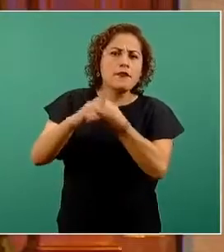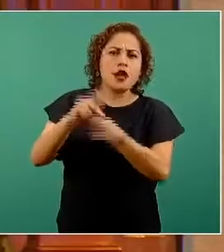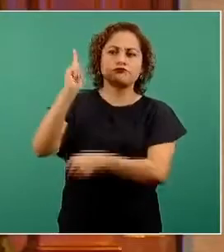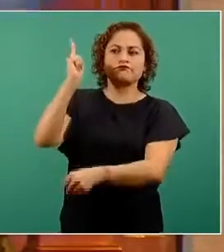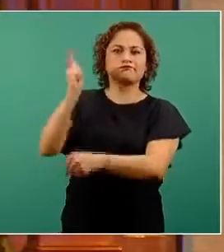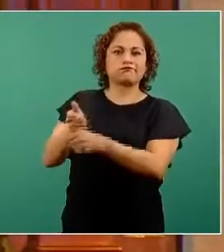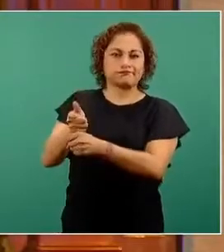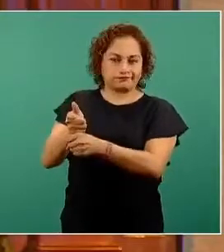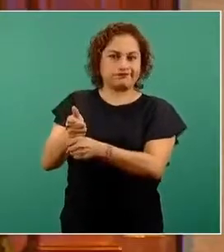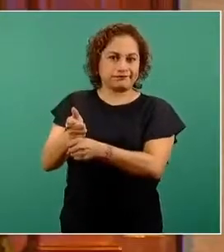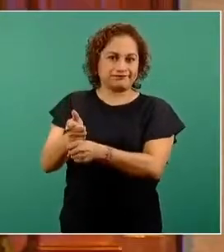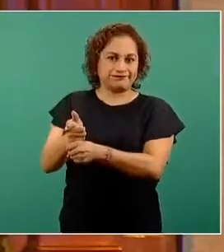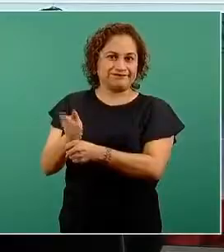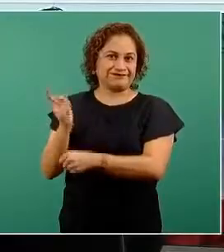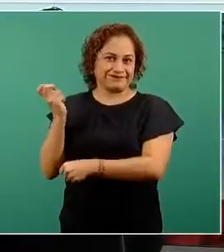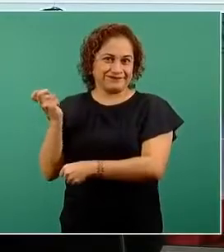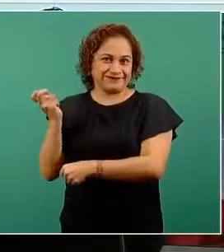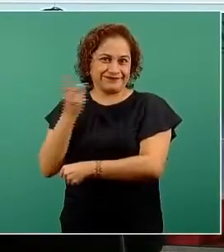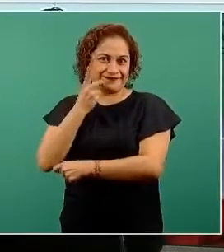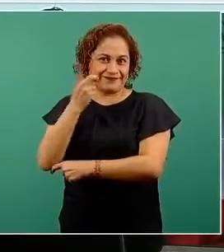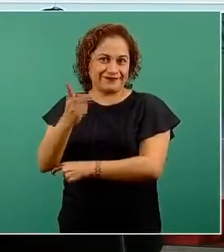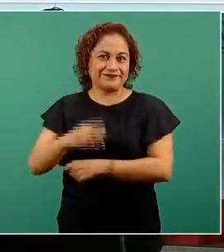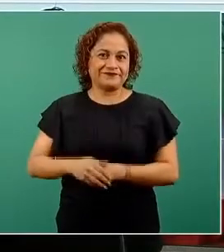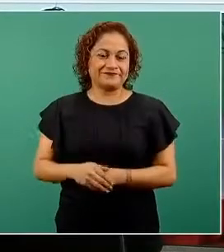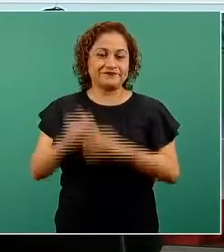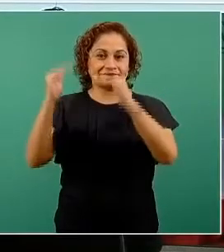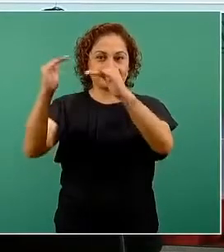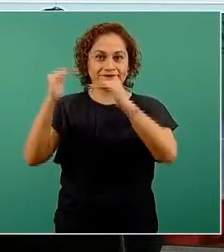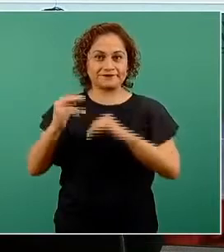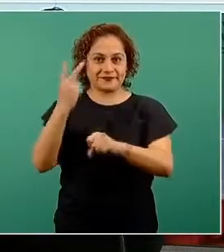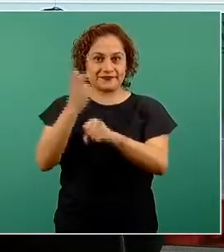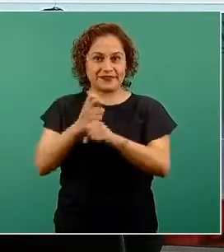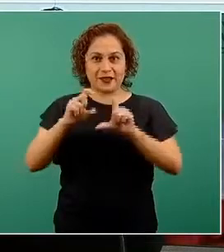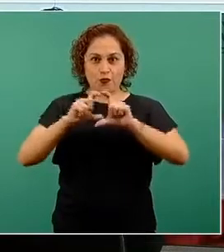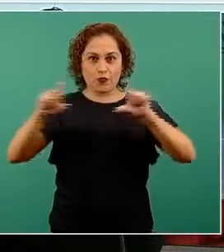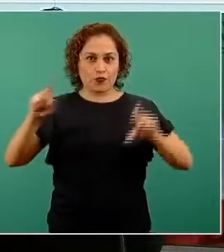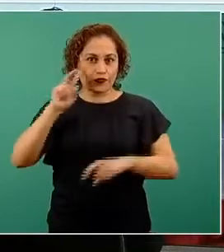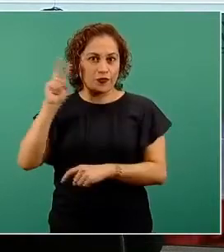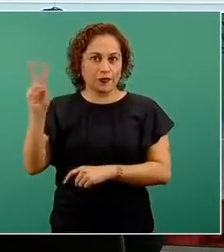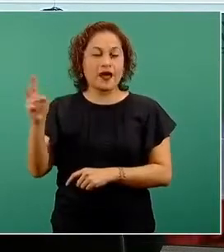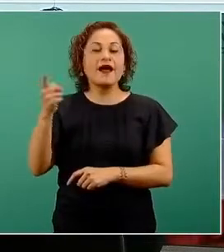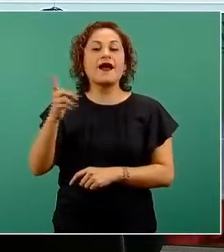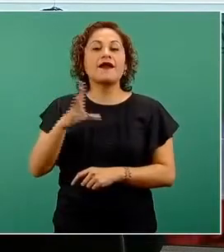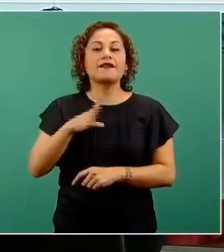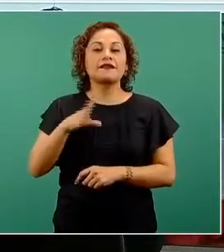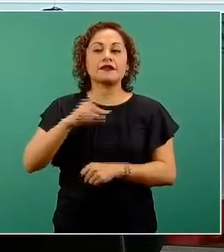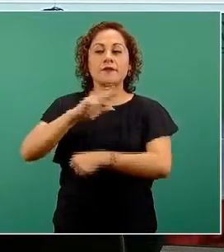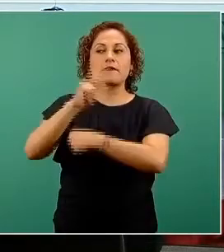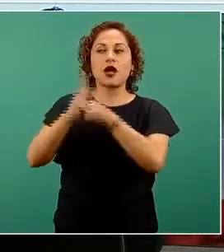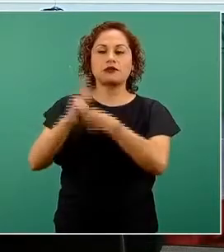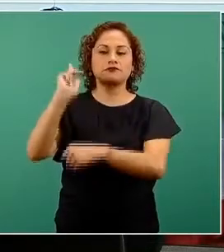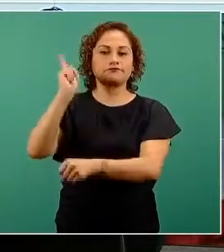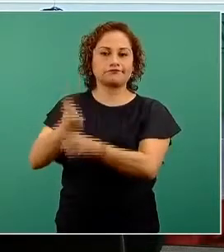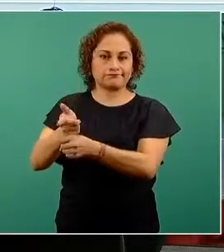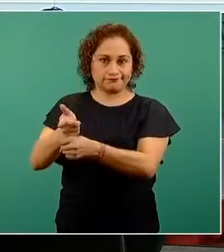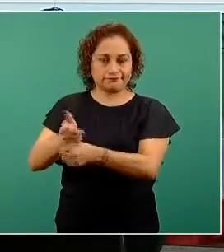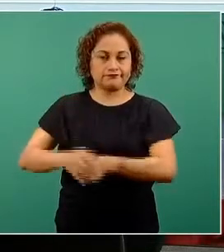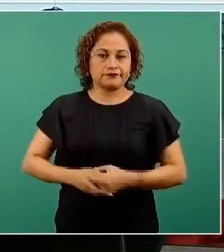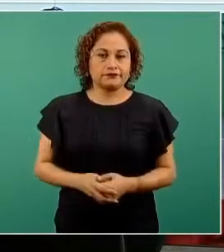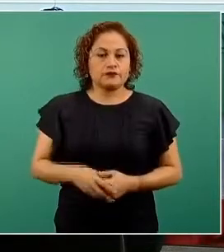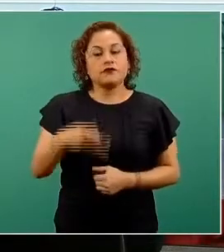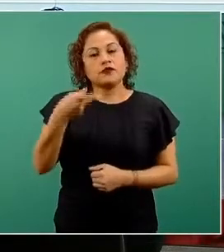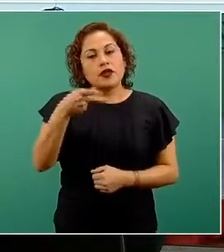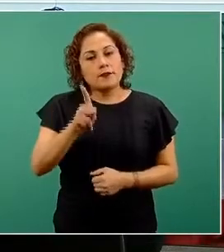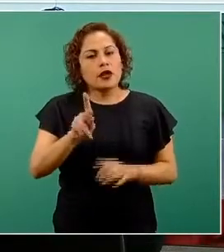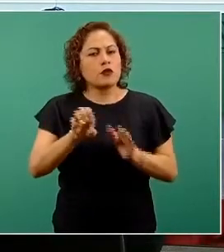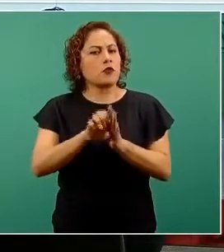identificó, como dice la segunda línea, país donde se identificó. Pero cuando se identifica y se